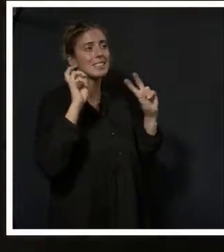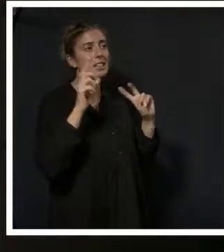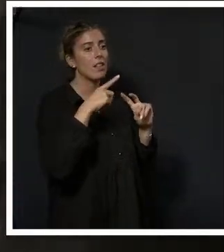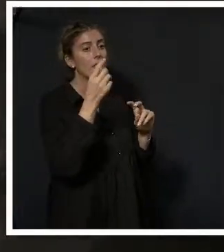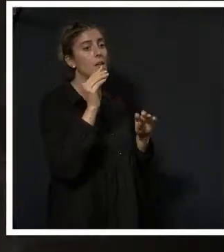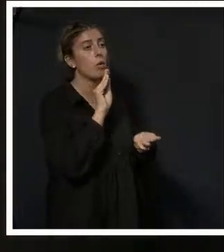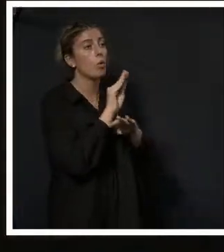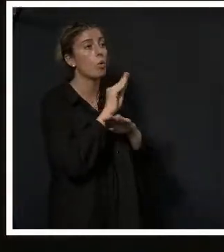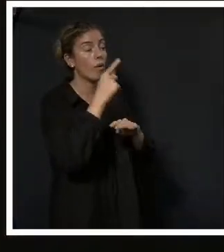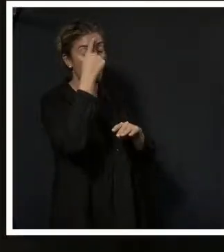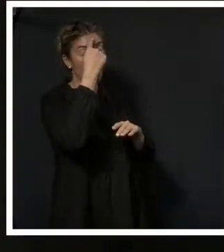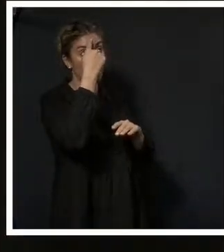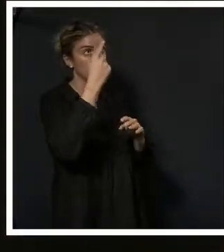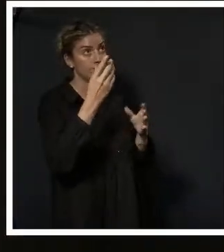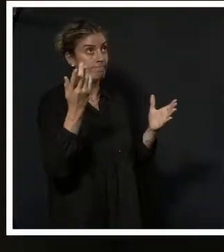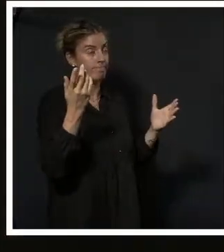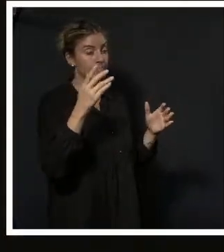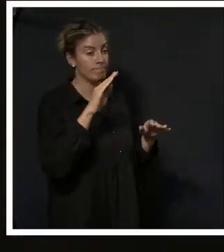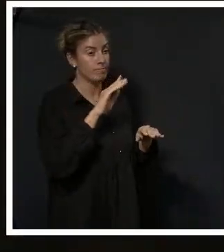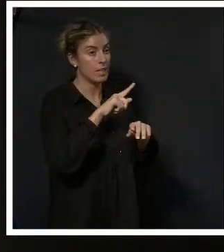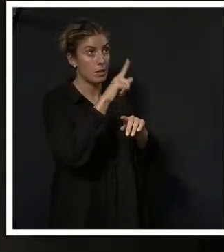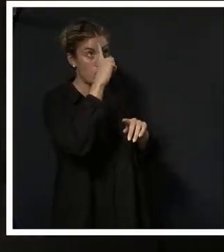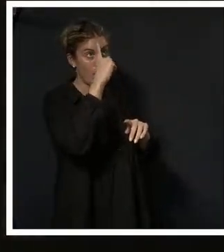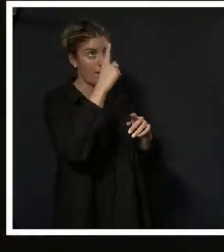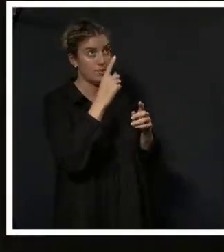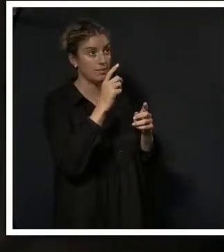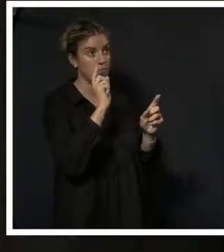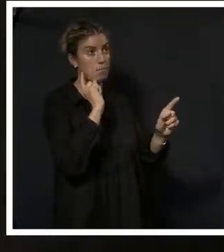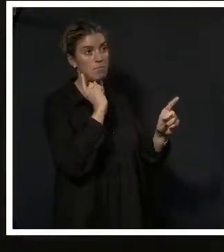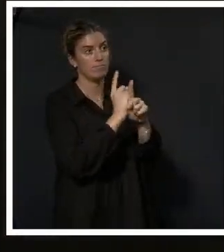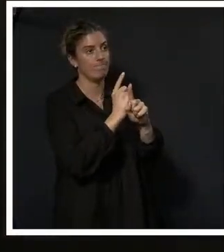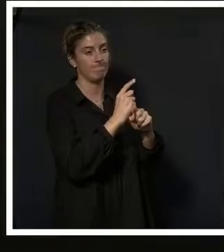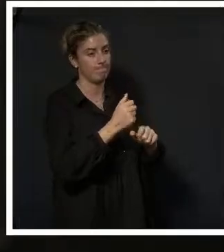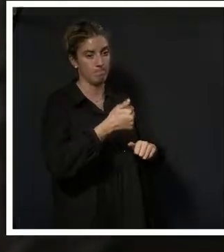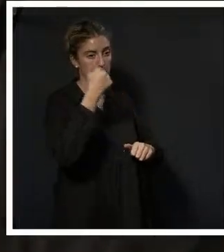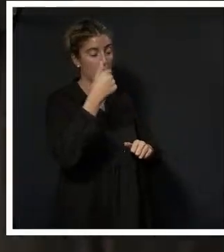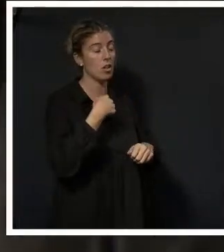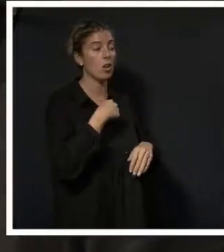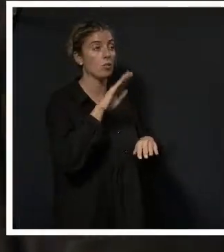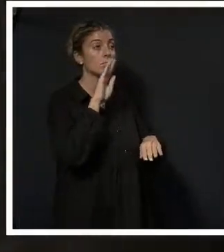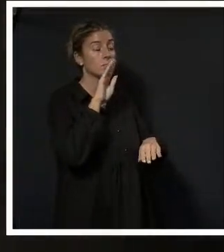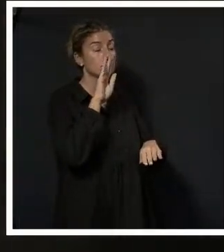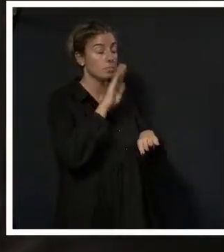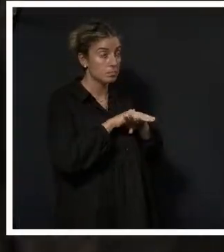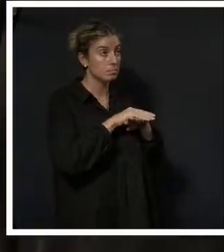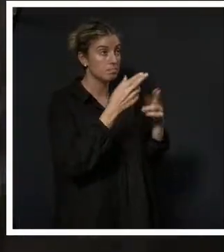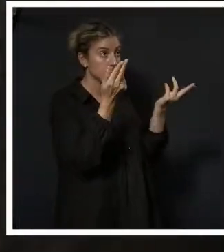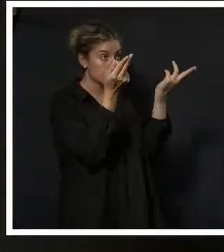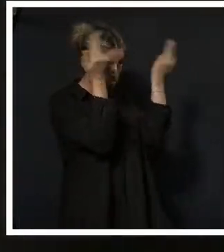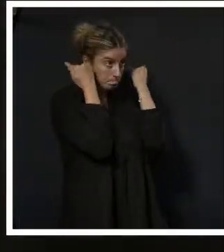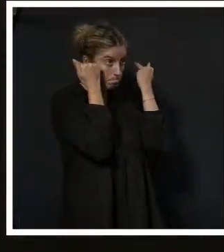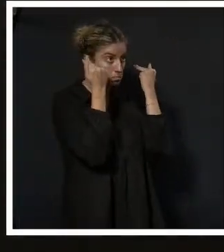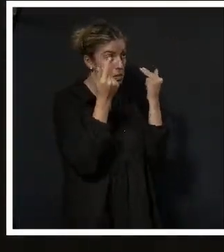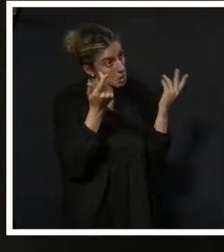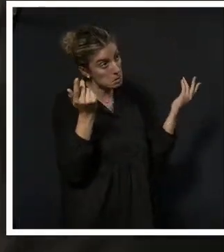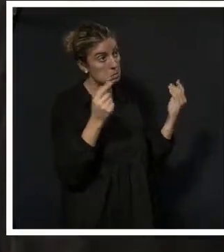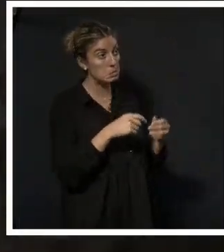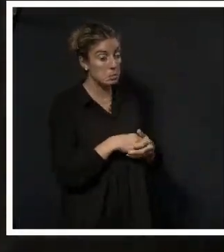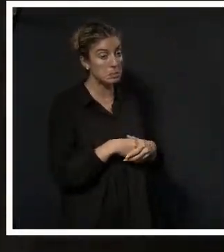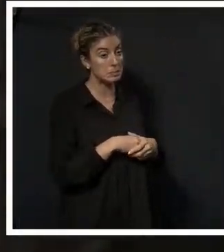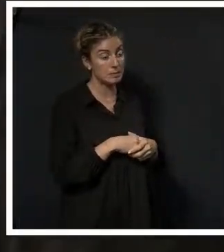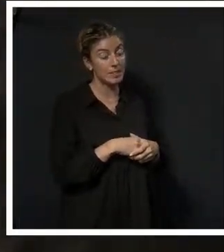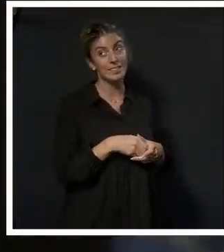que tener cuidado que a toda cabeza porque actúa Cabeza o peor enemigo y así sin caso Bueno pues no me fue mal de